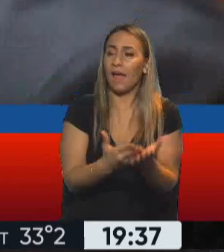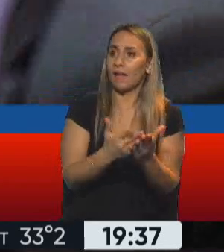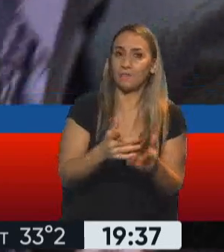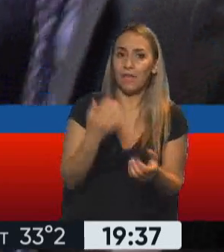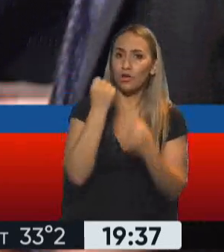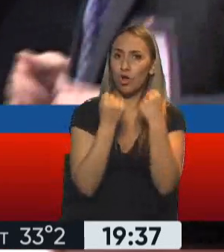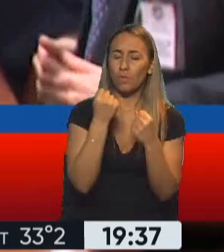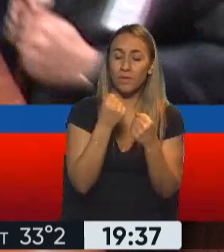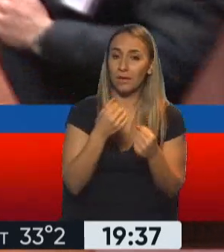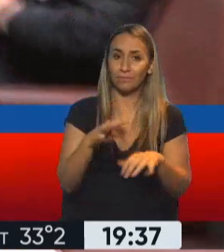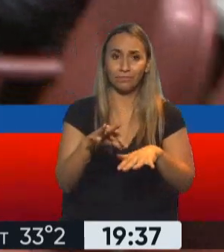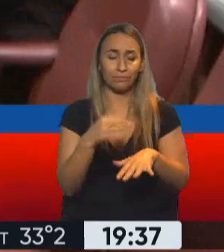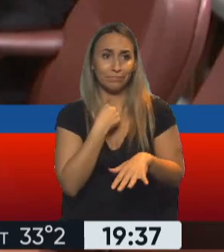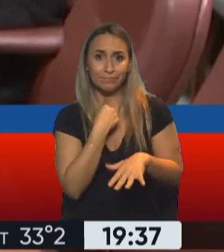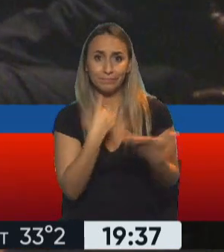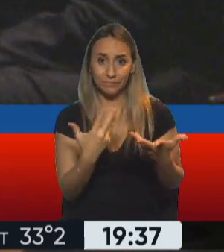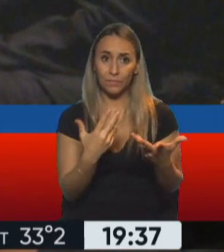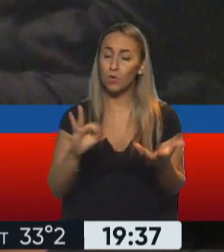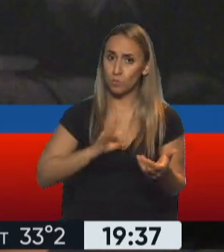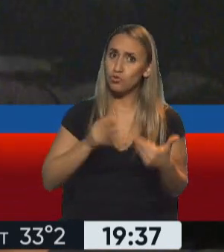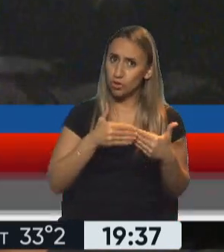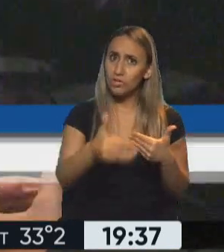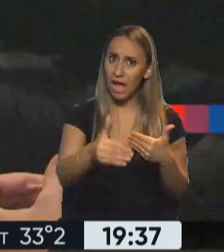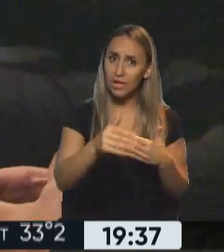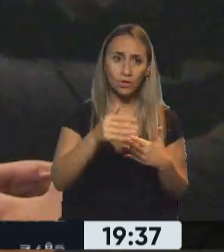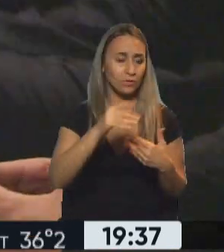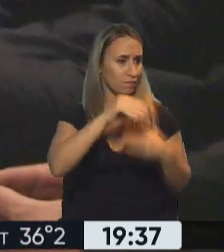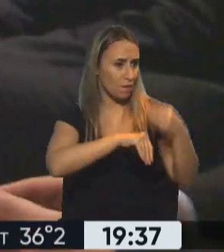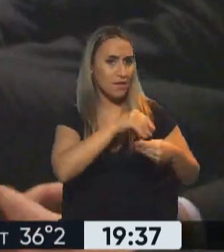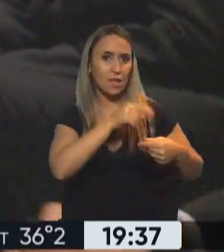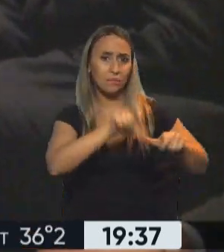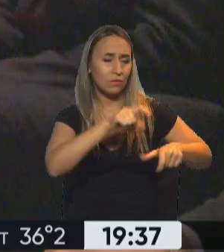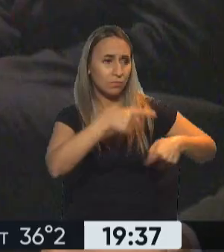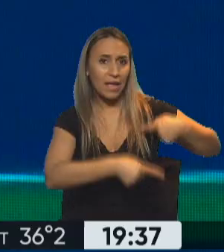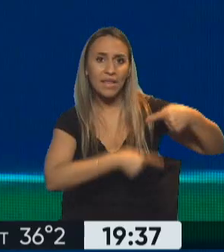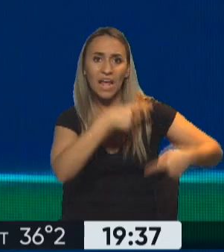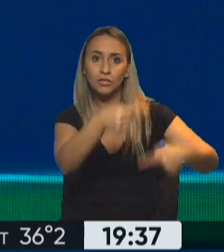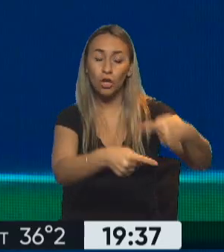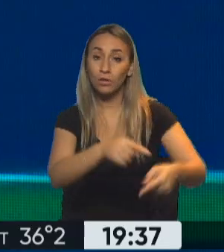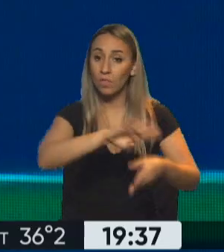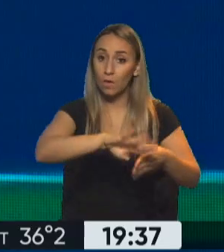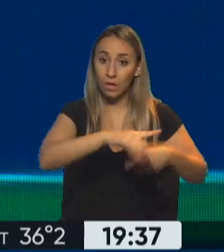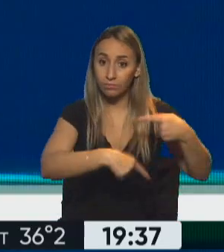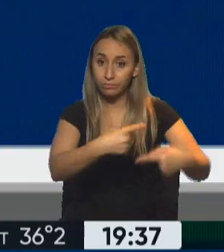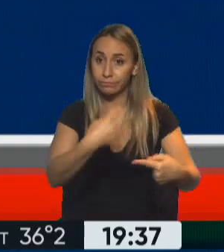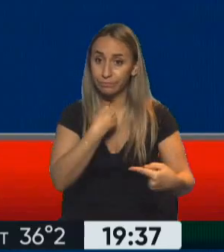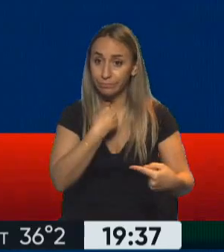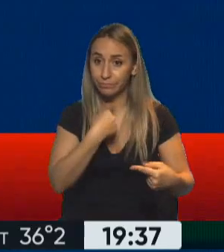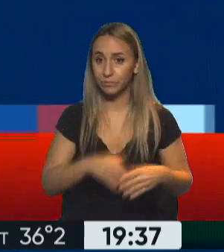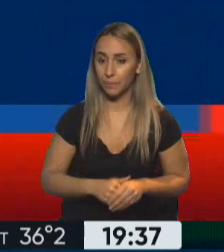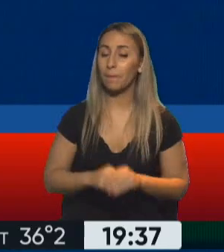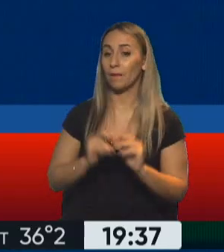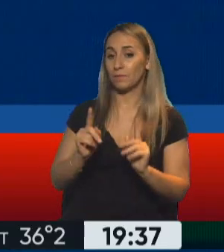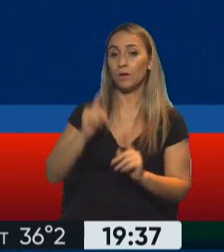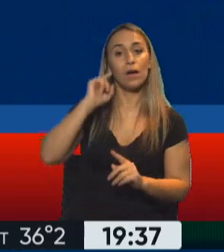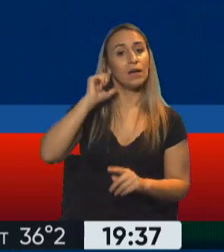día de los argentinos por los varios años y por muchas generaciones, y por eso esta negociación. Bueno, muy bien, la palabra de